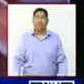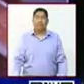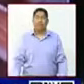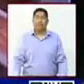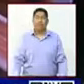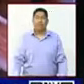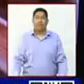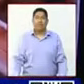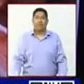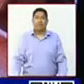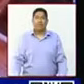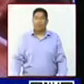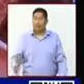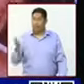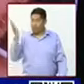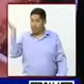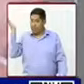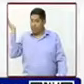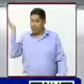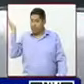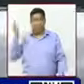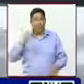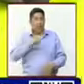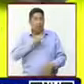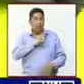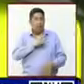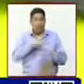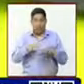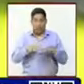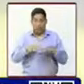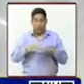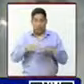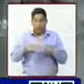Bien lo ves, es una de las opciones que ha adoptado la policía.